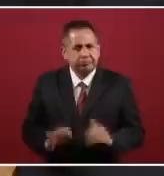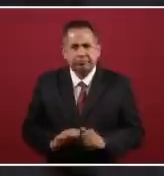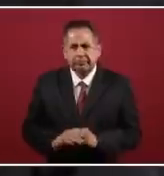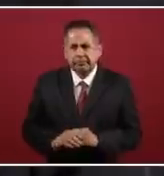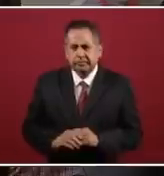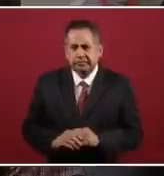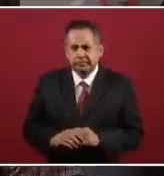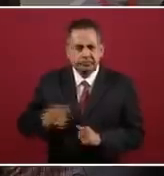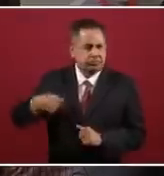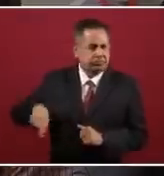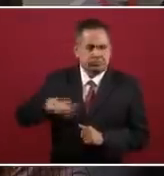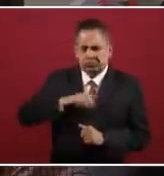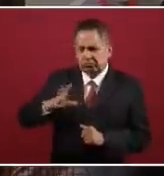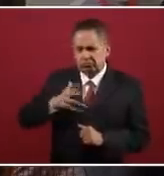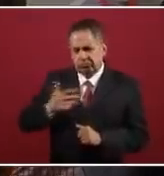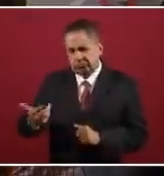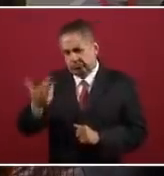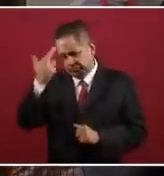nos asiste la razón.